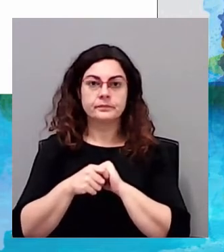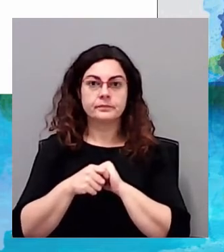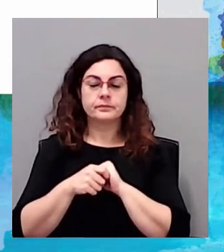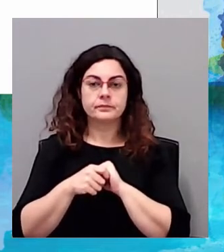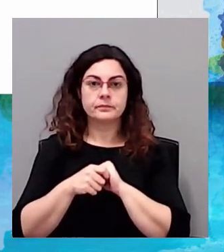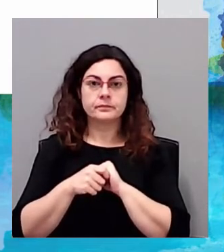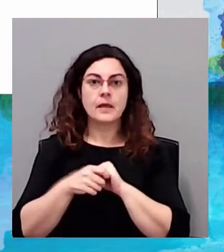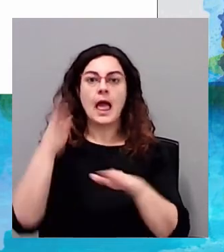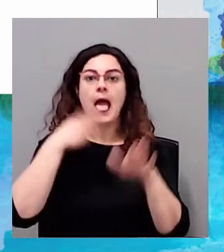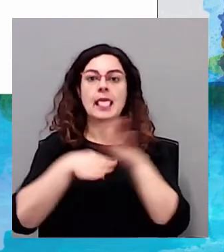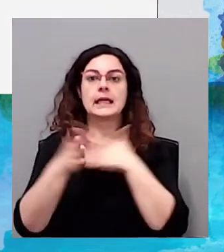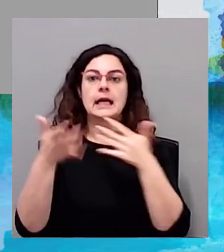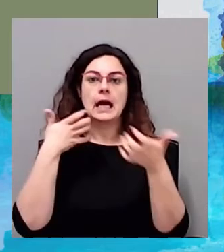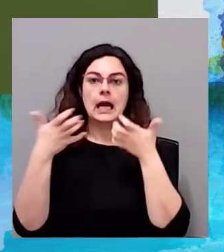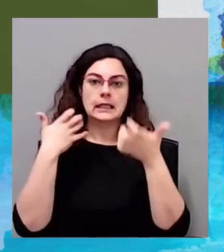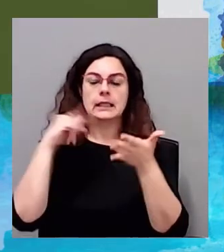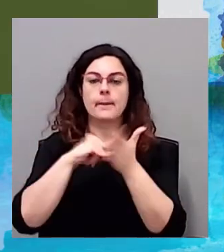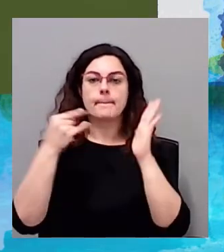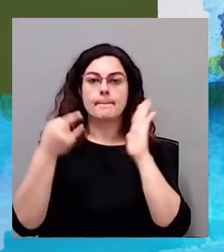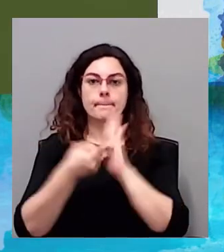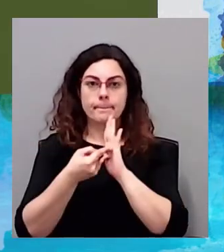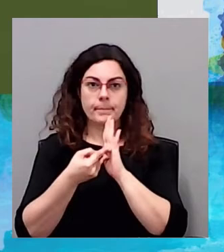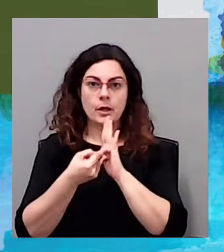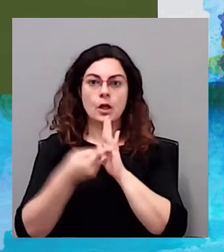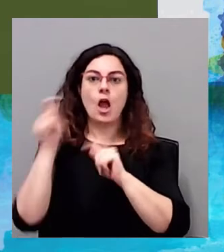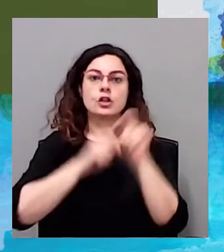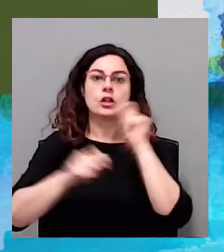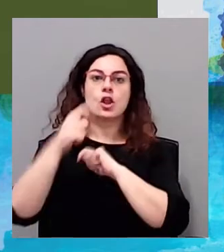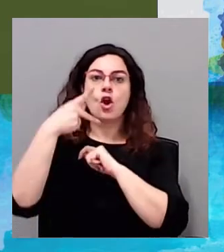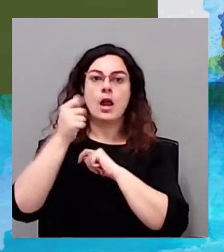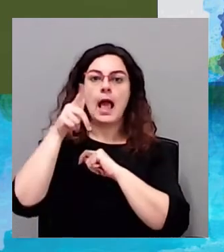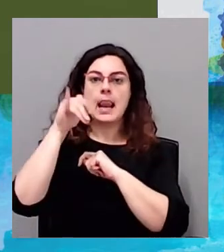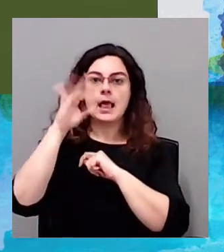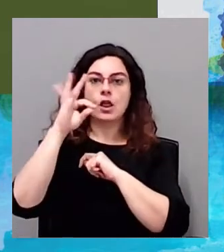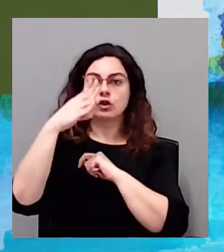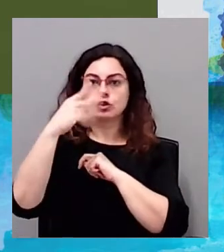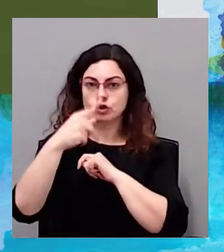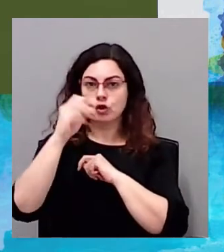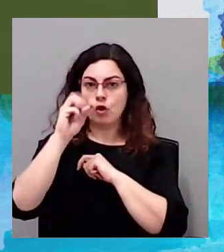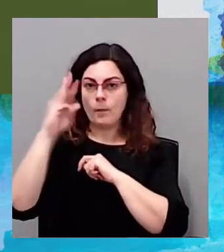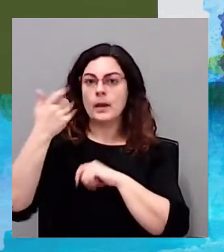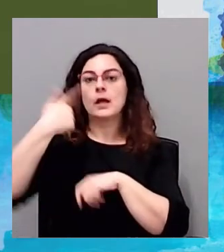Accesarte, proyecto de la Asociación Kaleidoscope. Te llevamos el museo a casa.